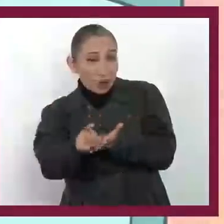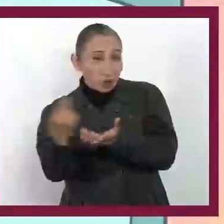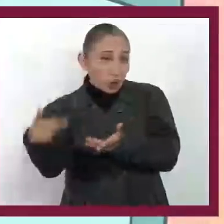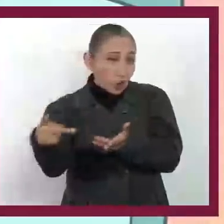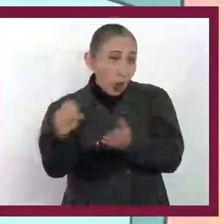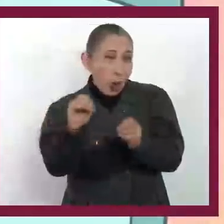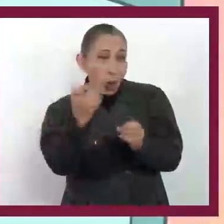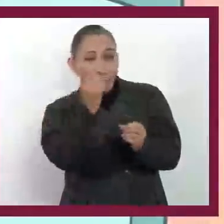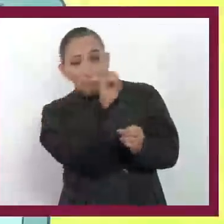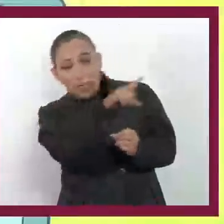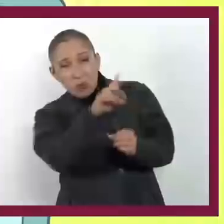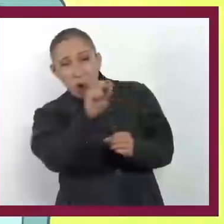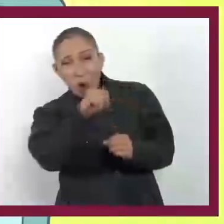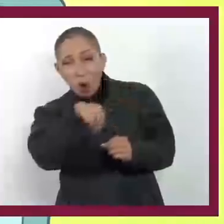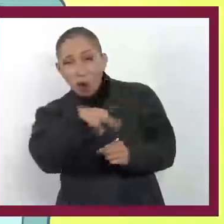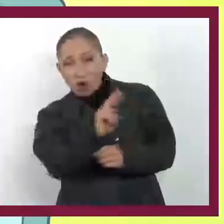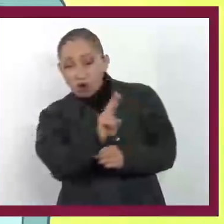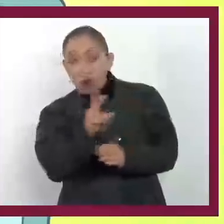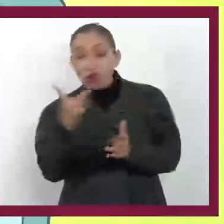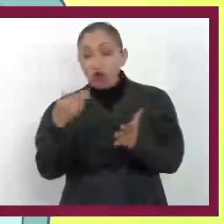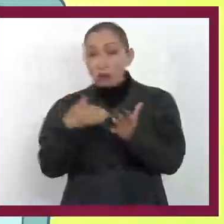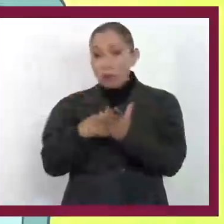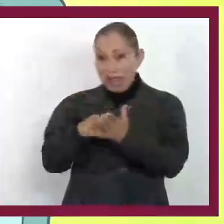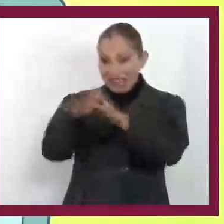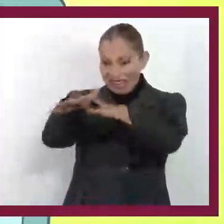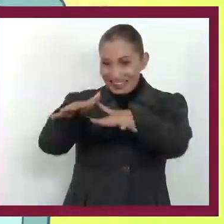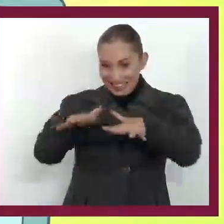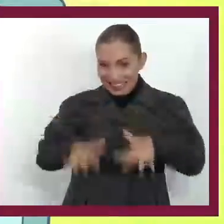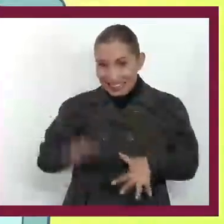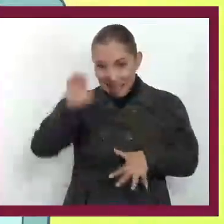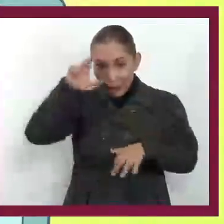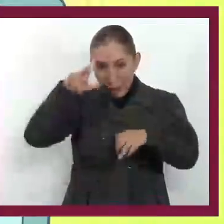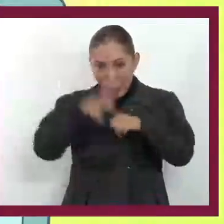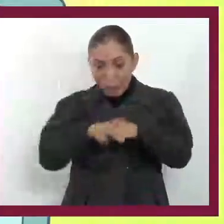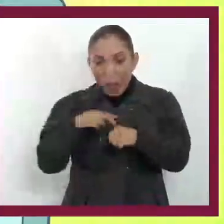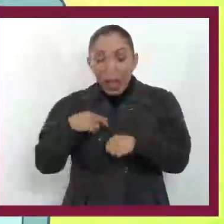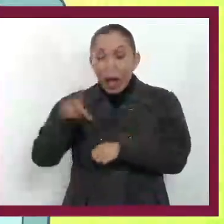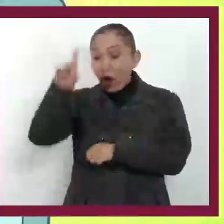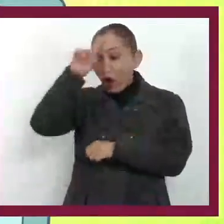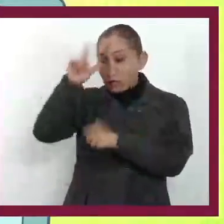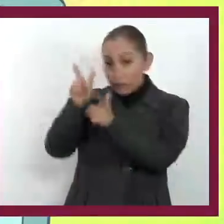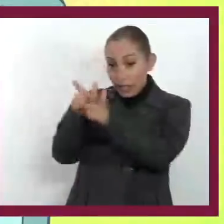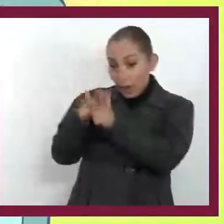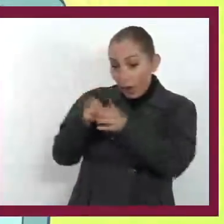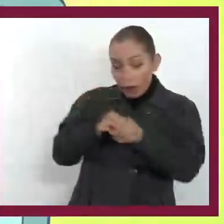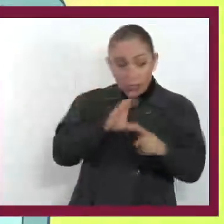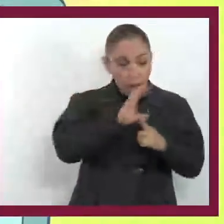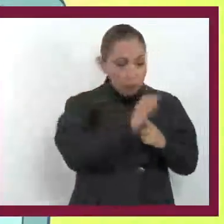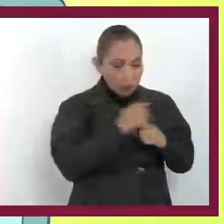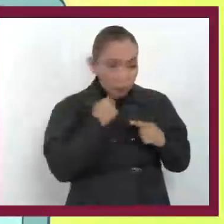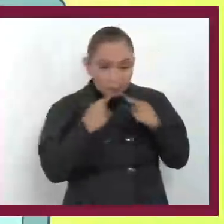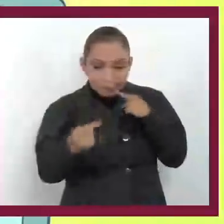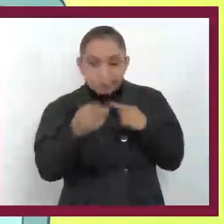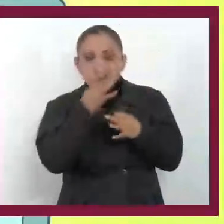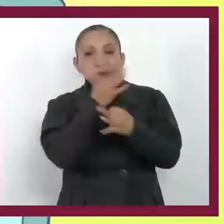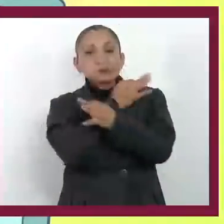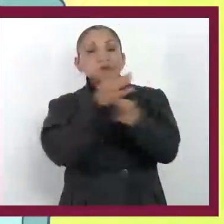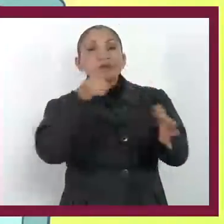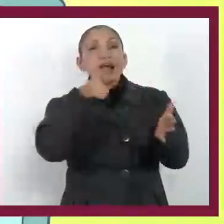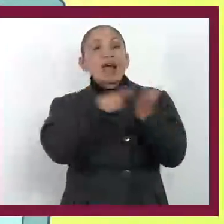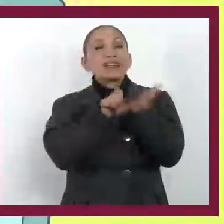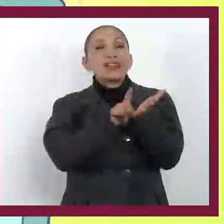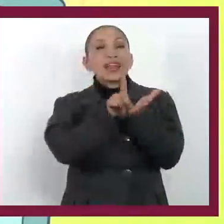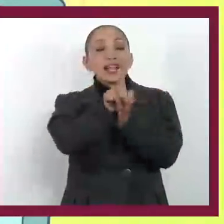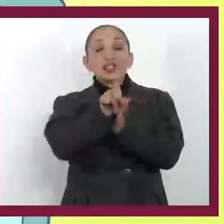Fundamentales. En el 2000, el Parlamento Europeo, el Consejo y la Comisión proclamaron la Carta de